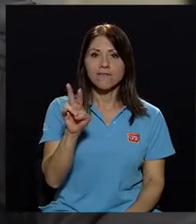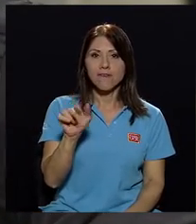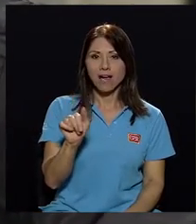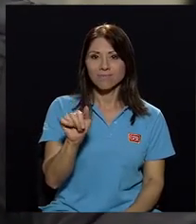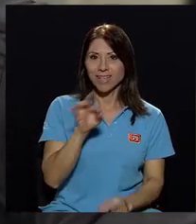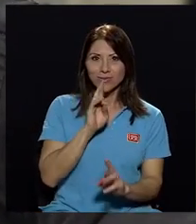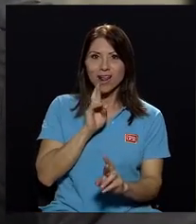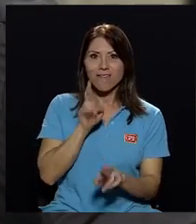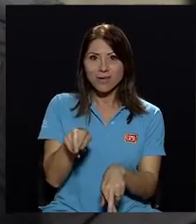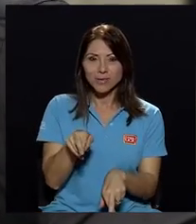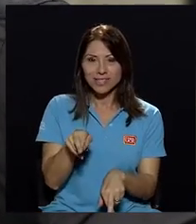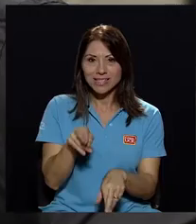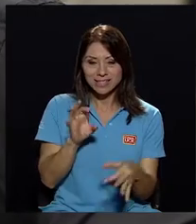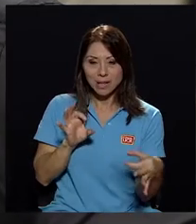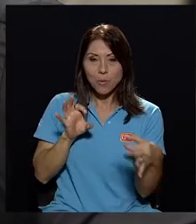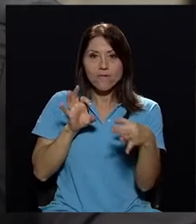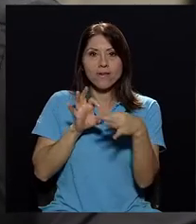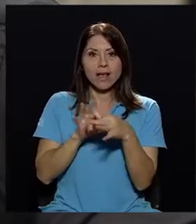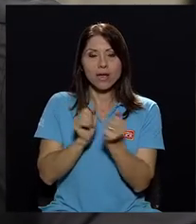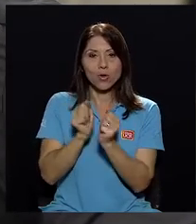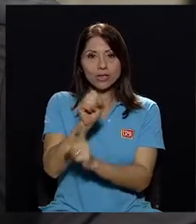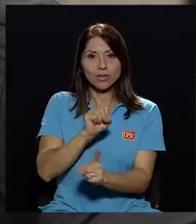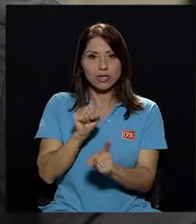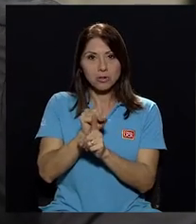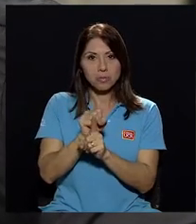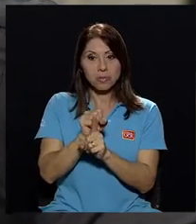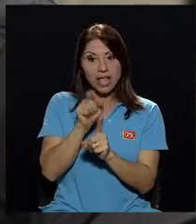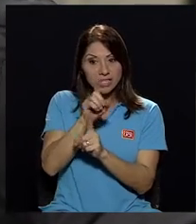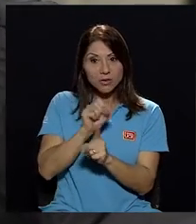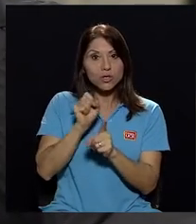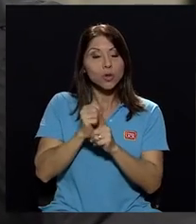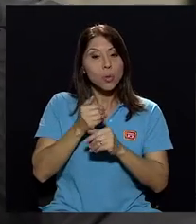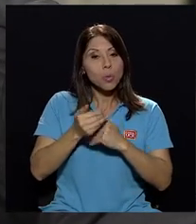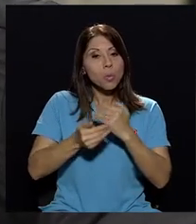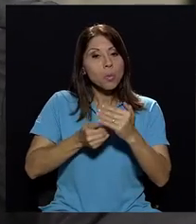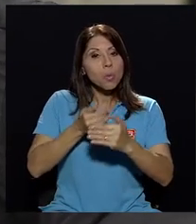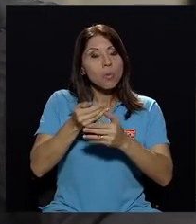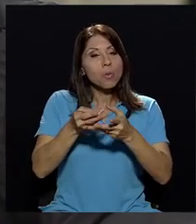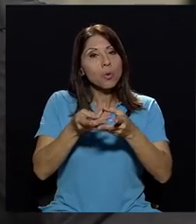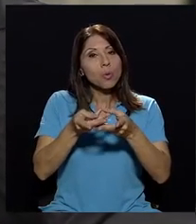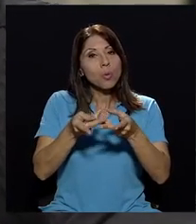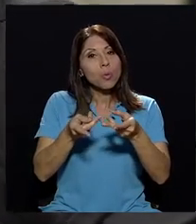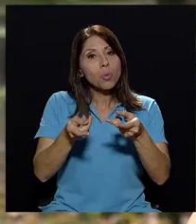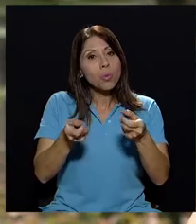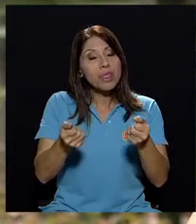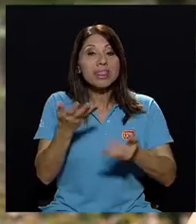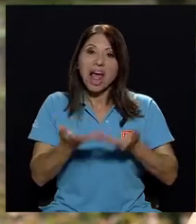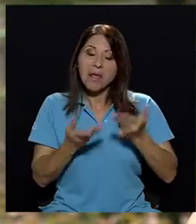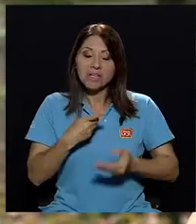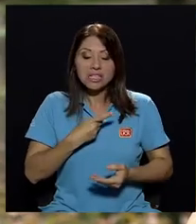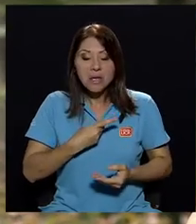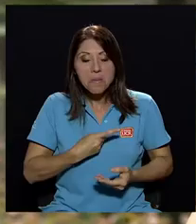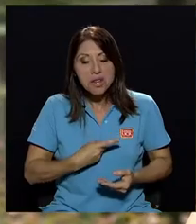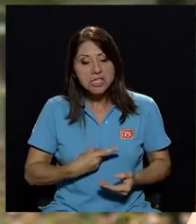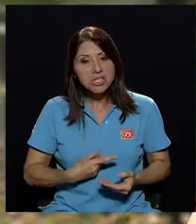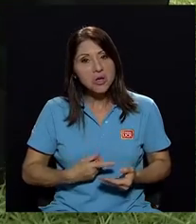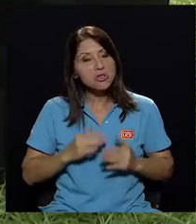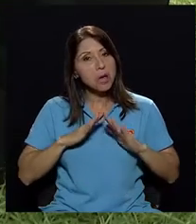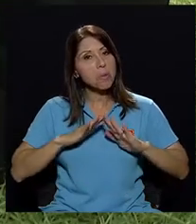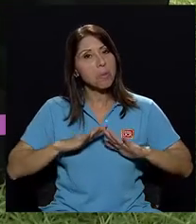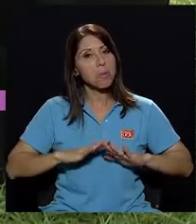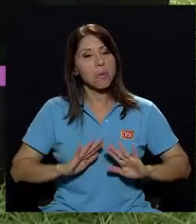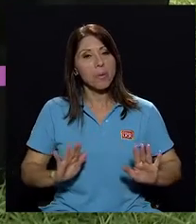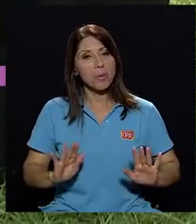que lo desencadena, que eventualmente conforme se va resolviendo esto, podría ser que la depresión se vaya resolviendo por sí sola. Está